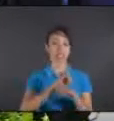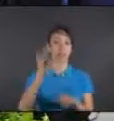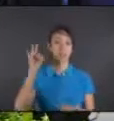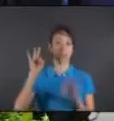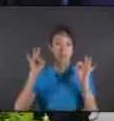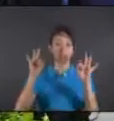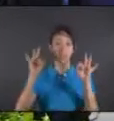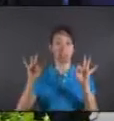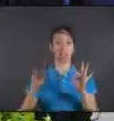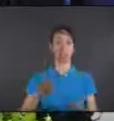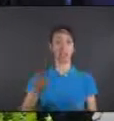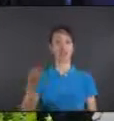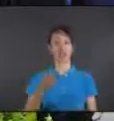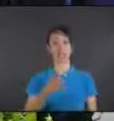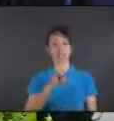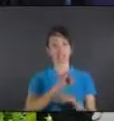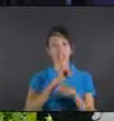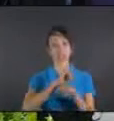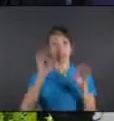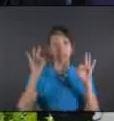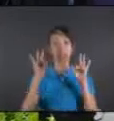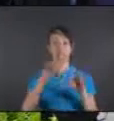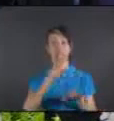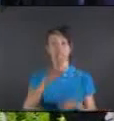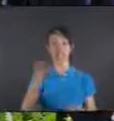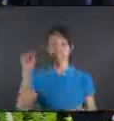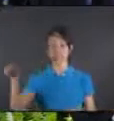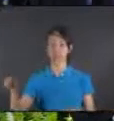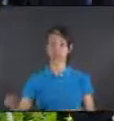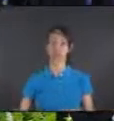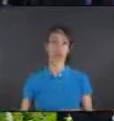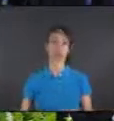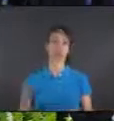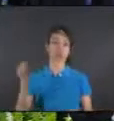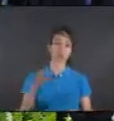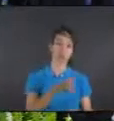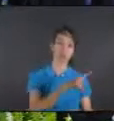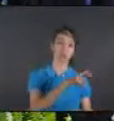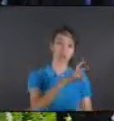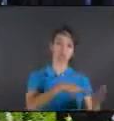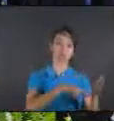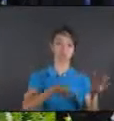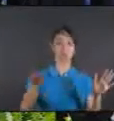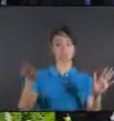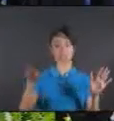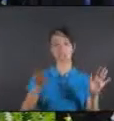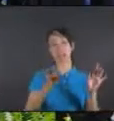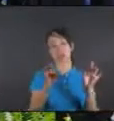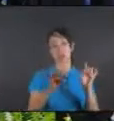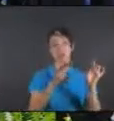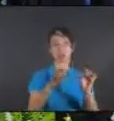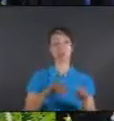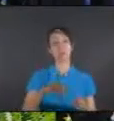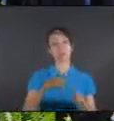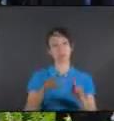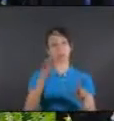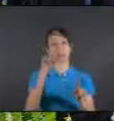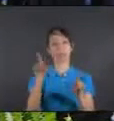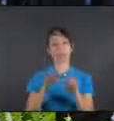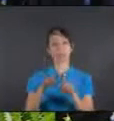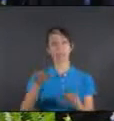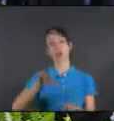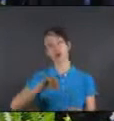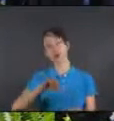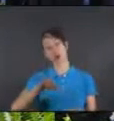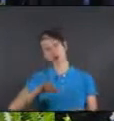Yo digo que hay que explicar, esto no es lo que la iglesia predica, lo que la iglesia predica es esto. Costumbres